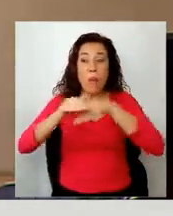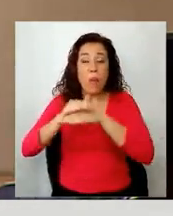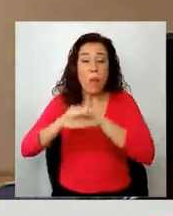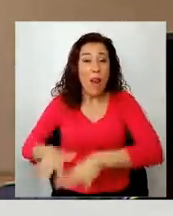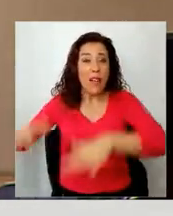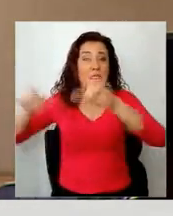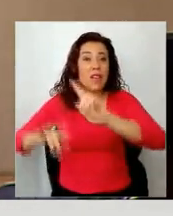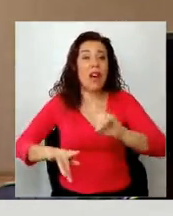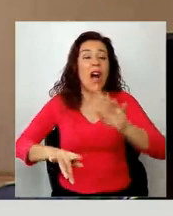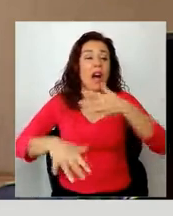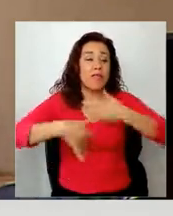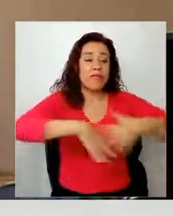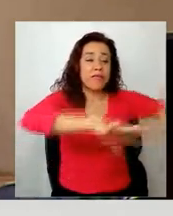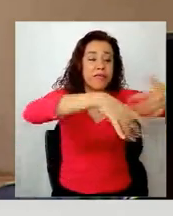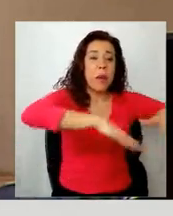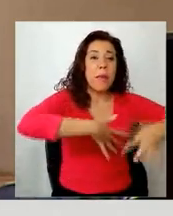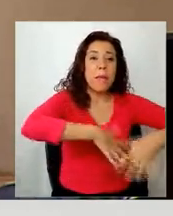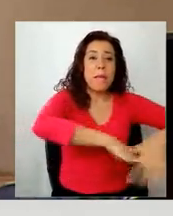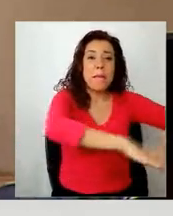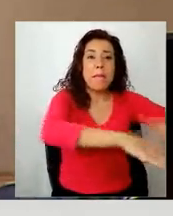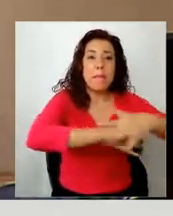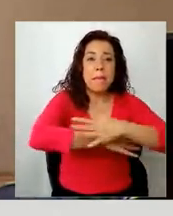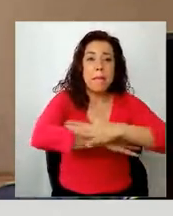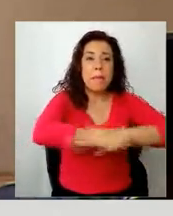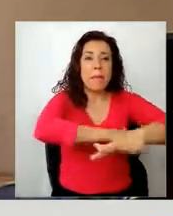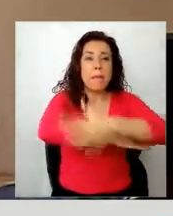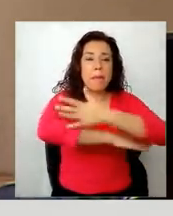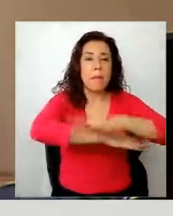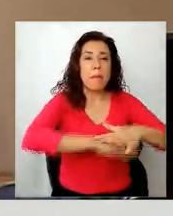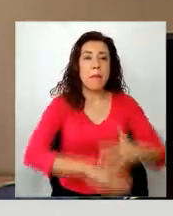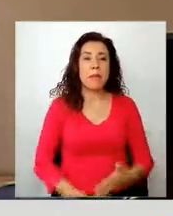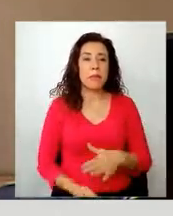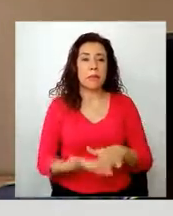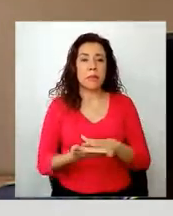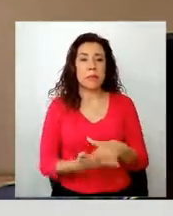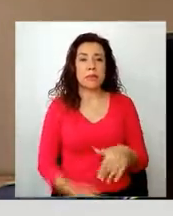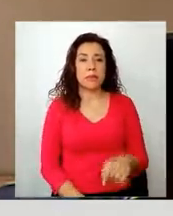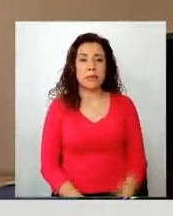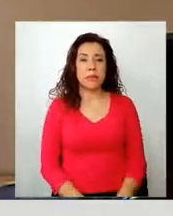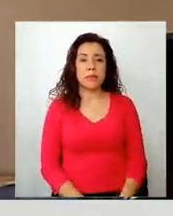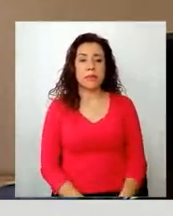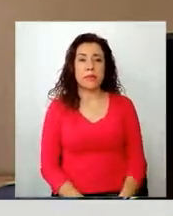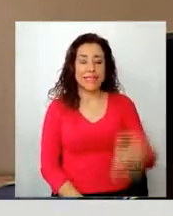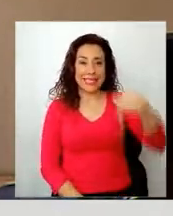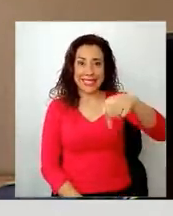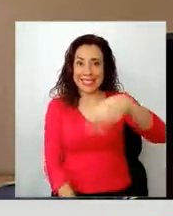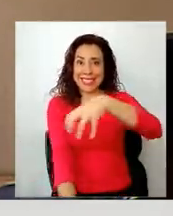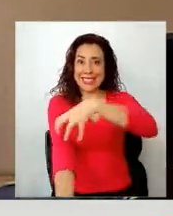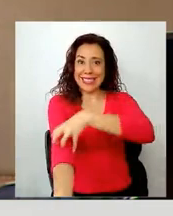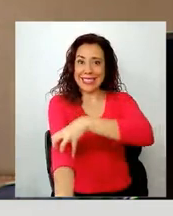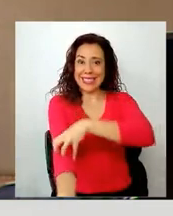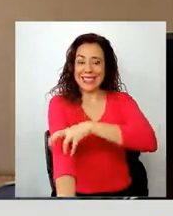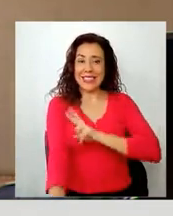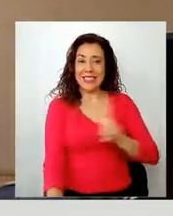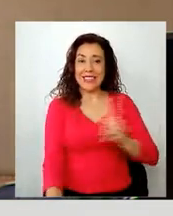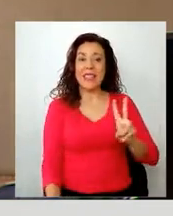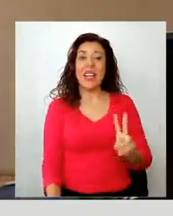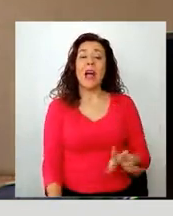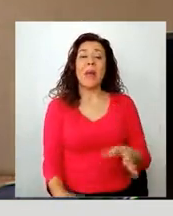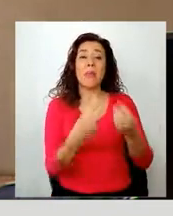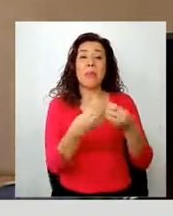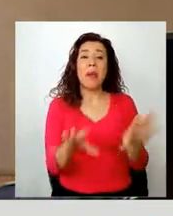tenemos un problema respecto de eso para ser bien concretos por ejemplo aquí en esta solo en esta región se votan más de cien millones